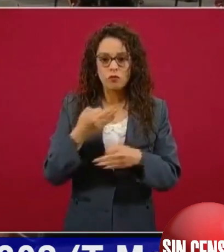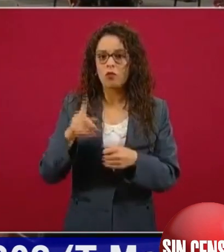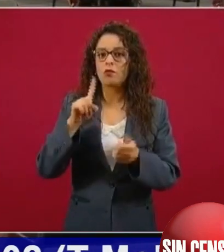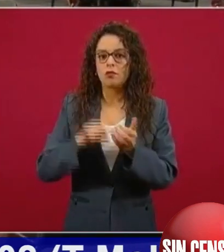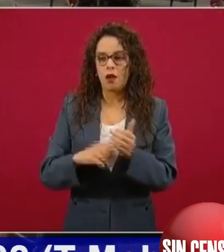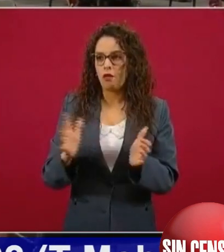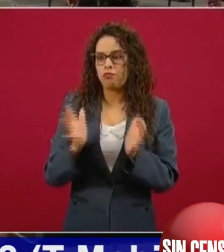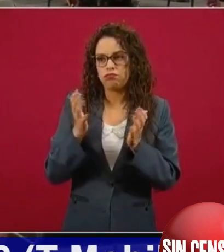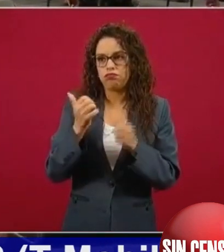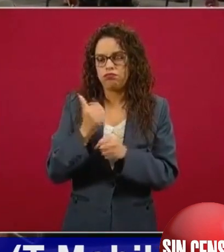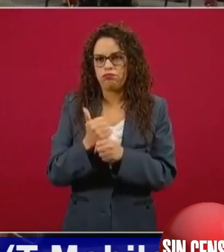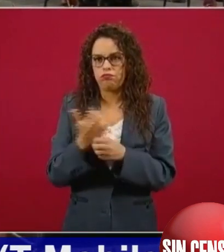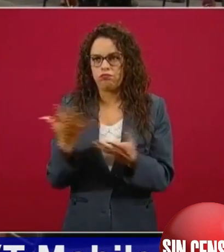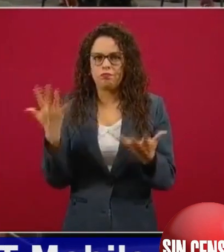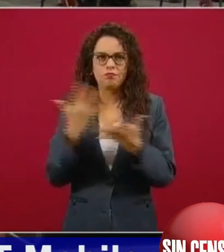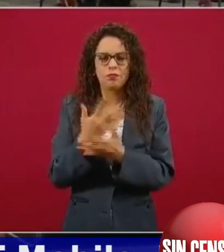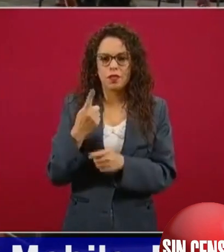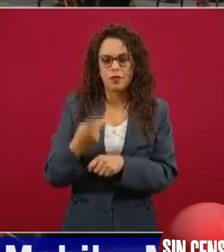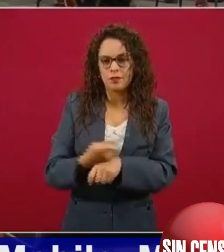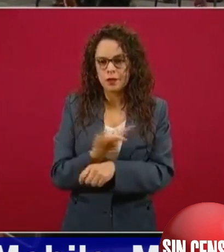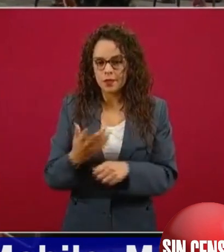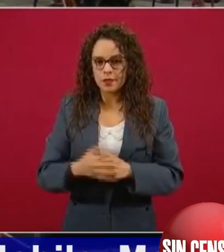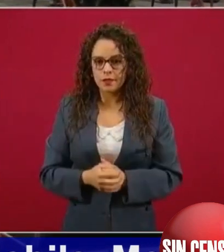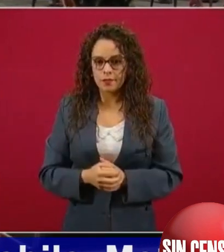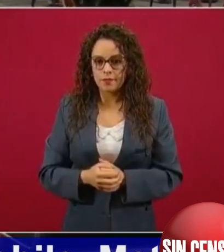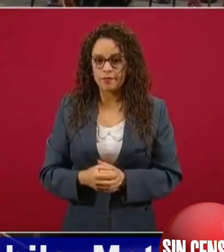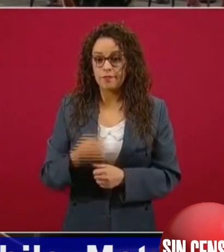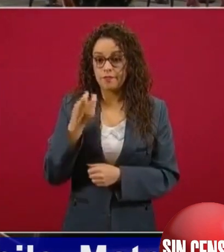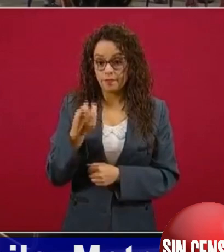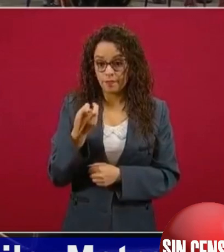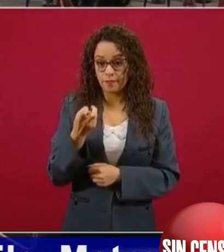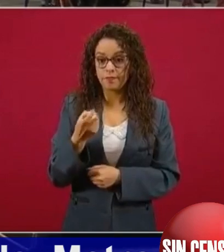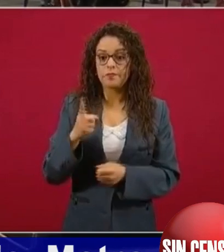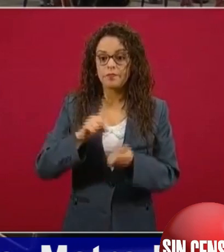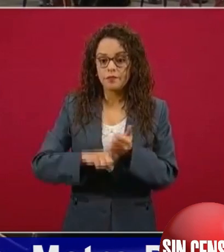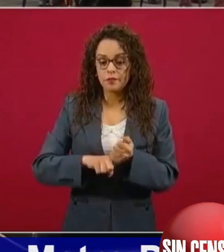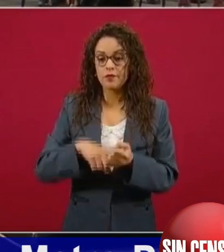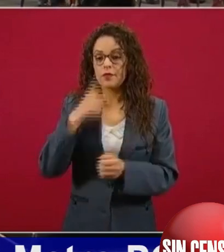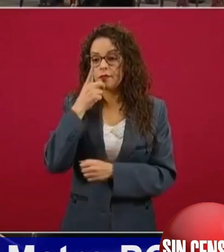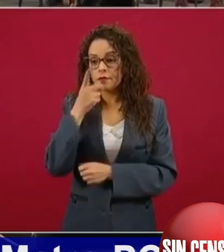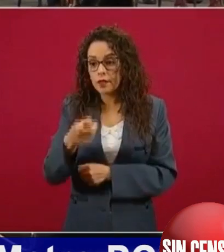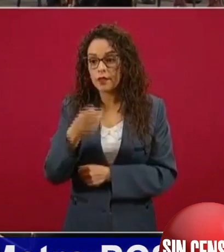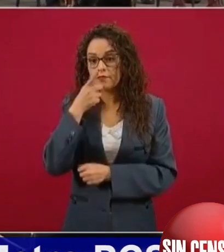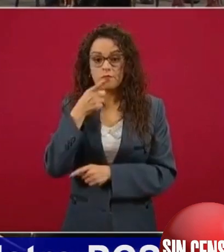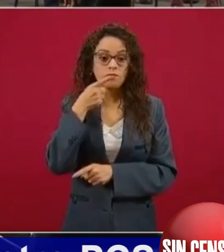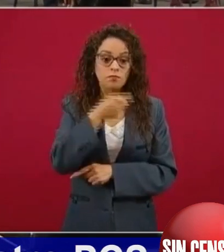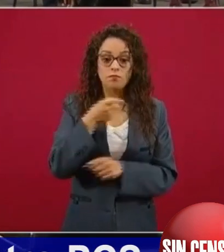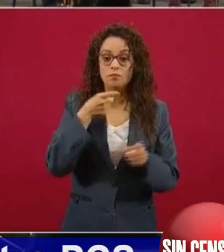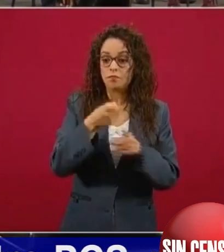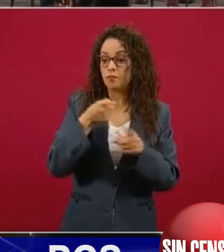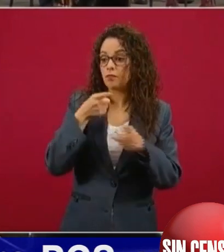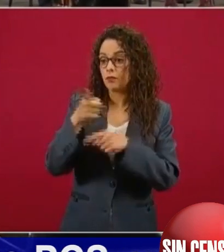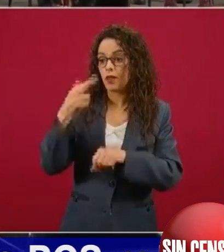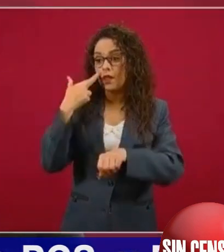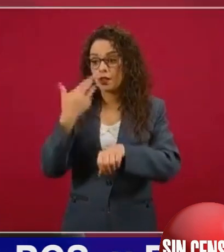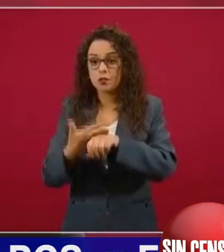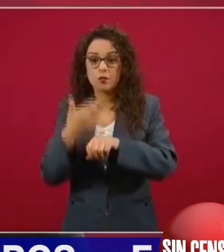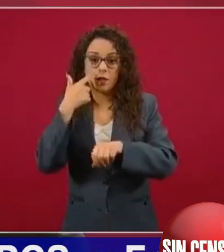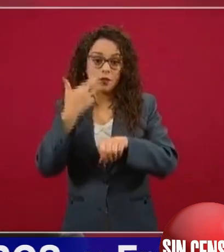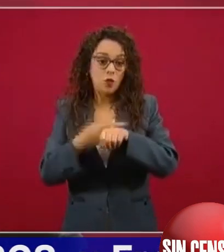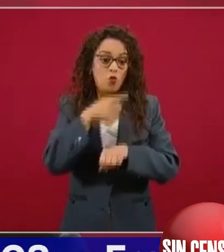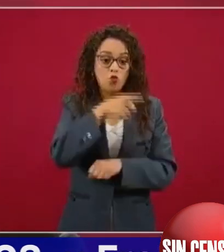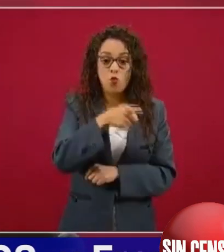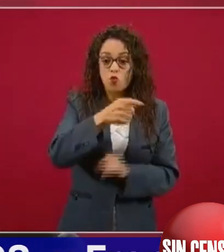si la acción de la salud pública revictimiza a los individuos, haciéndolos responsables o culpables en lo individual de